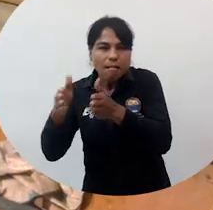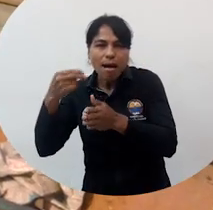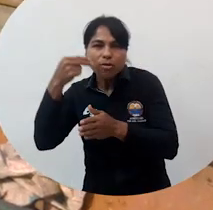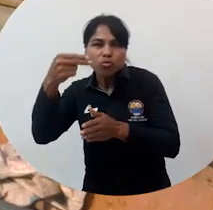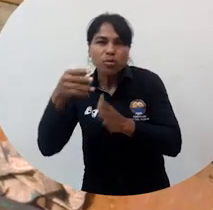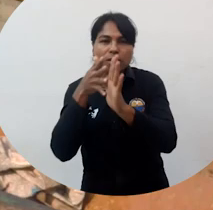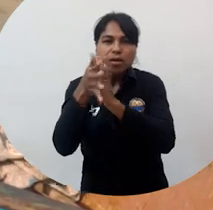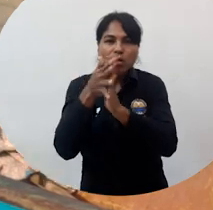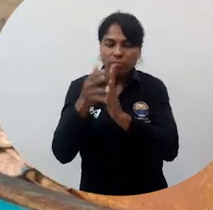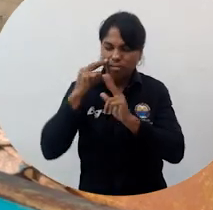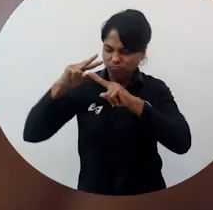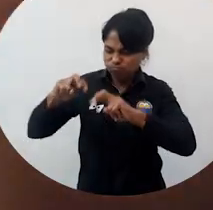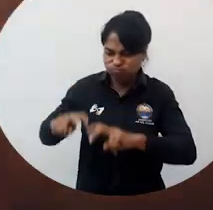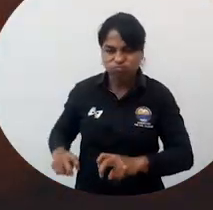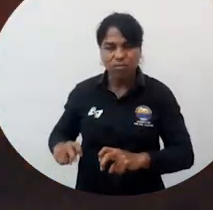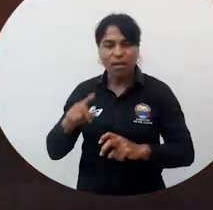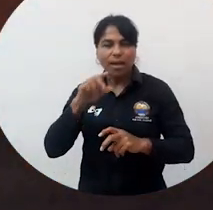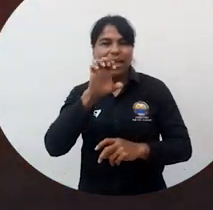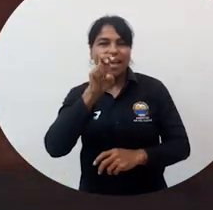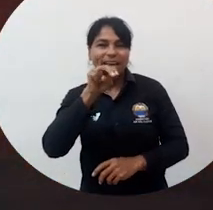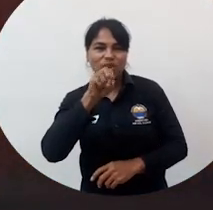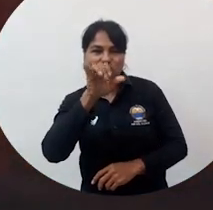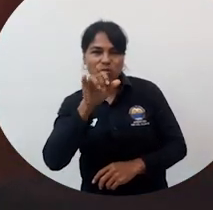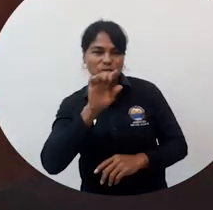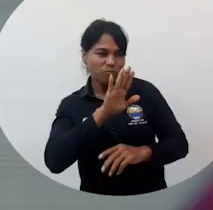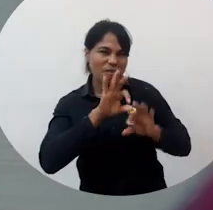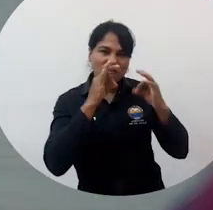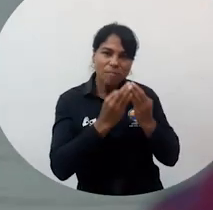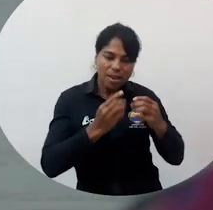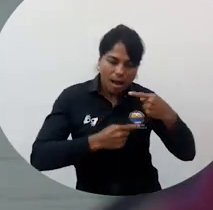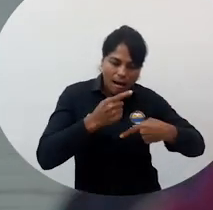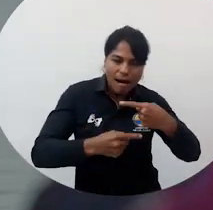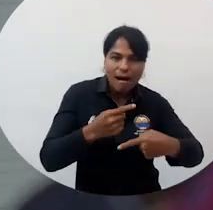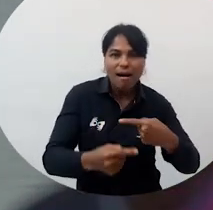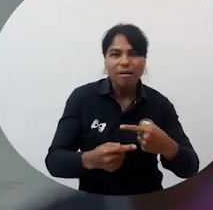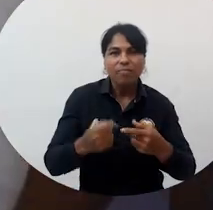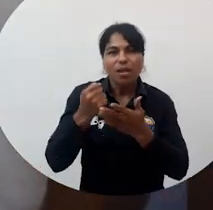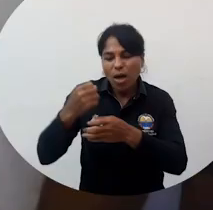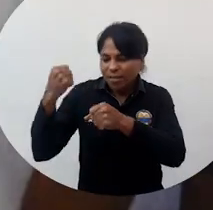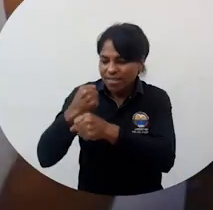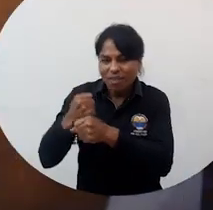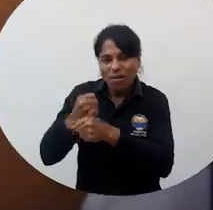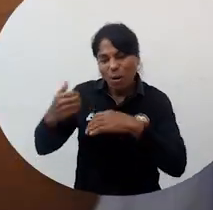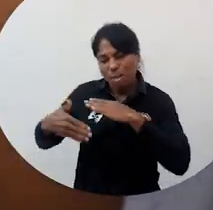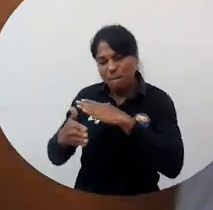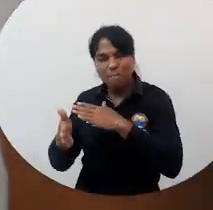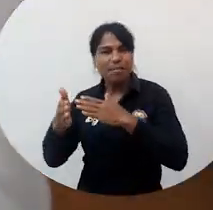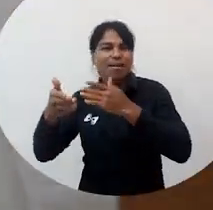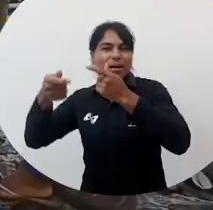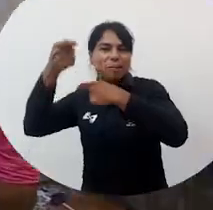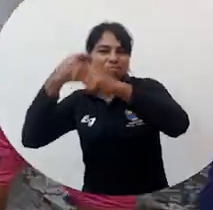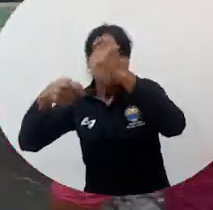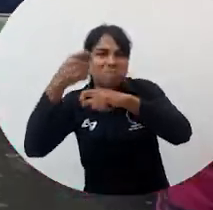que cuenta cómo Enoy y su familia generan contribuciones importantes para el sector piscícola, como la comercialización